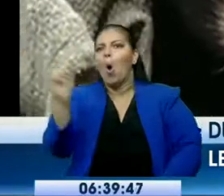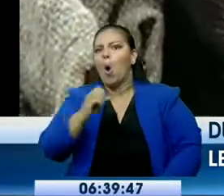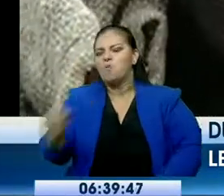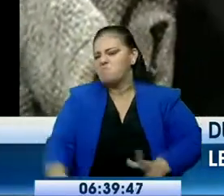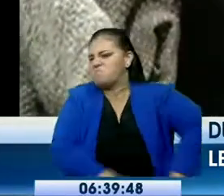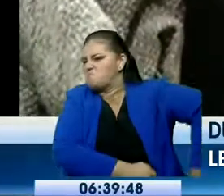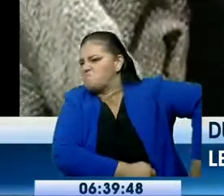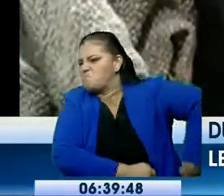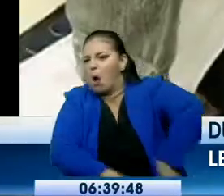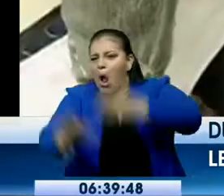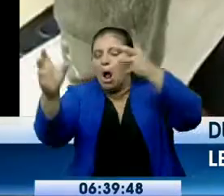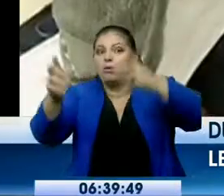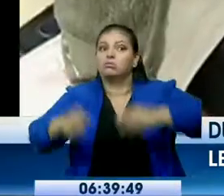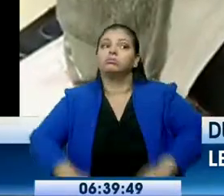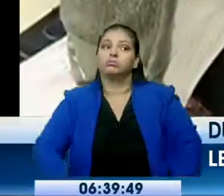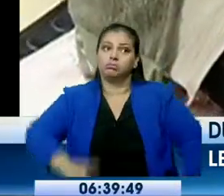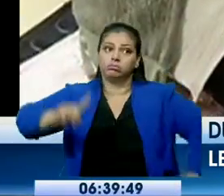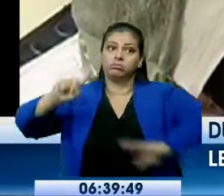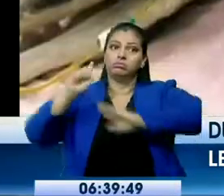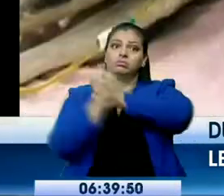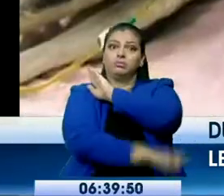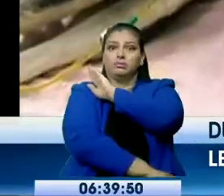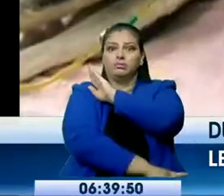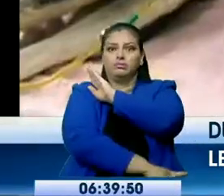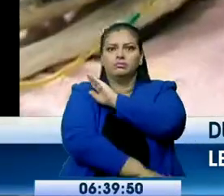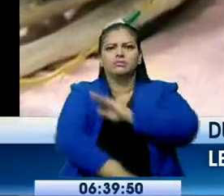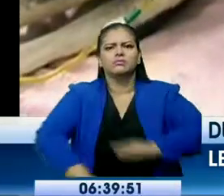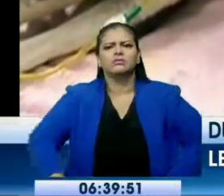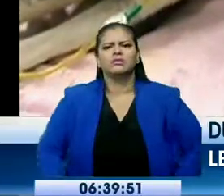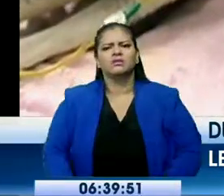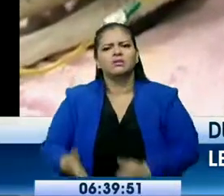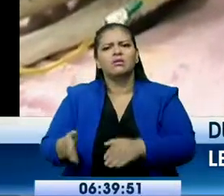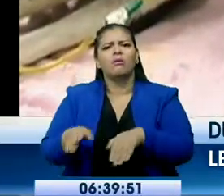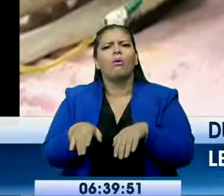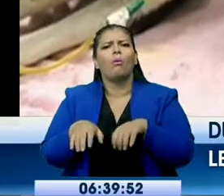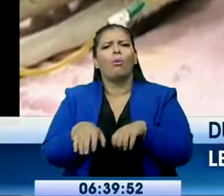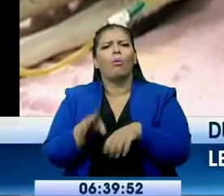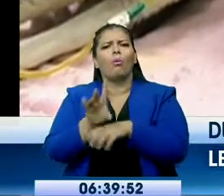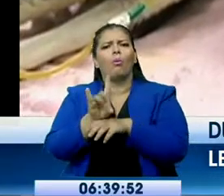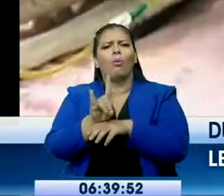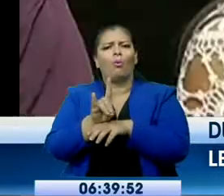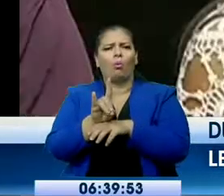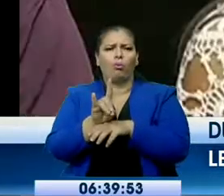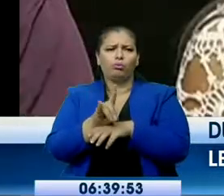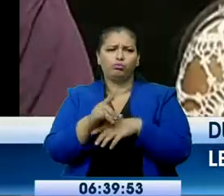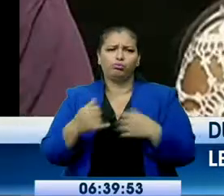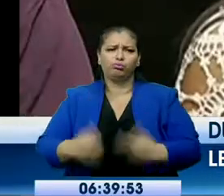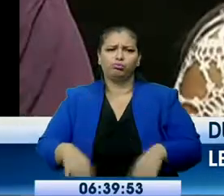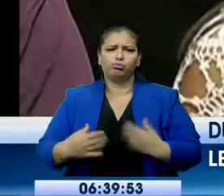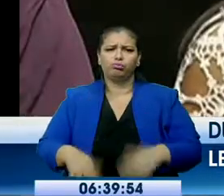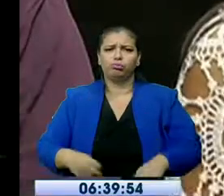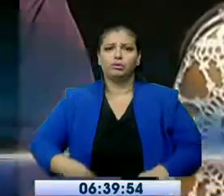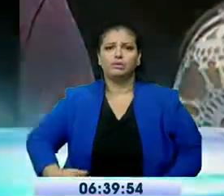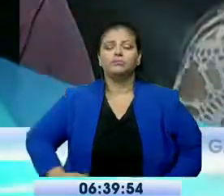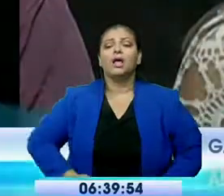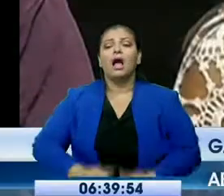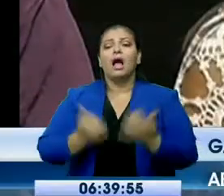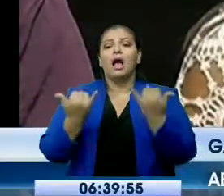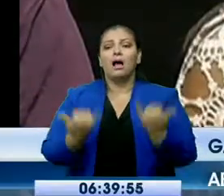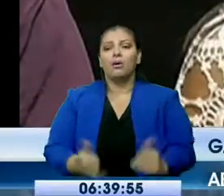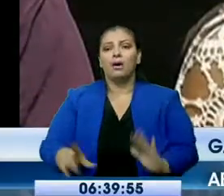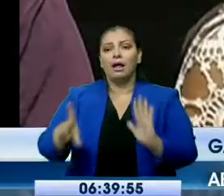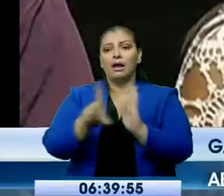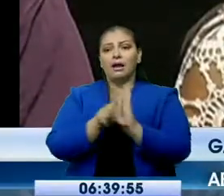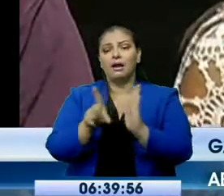caso de la perrita San Martín, pretenden reforzar la conciencia ciudadana. Y lo que vamos a seguir impulsando es estas reformas en el